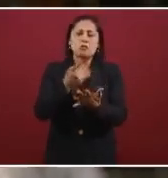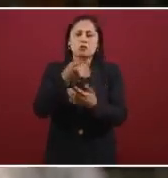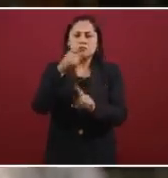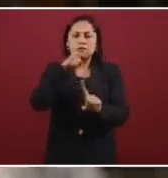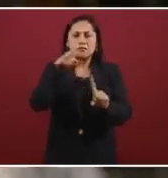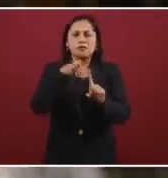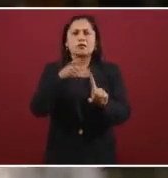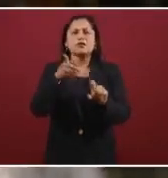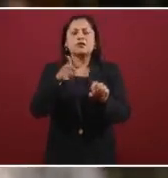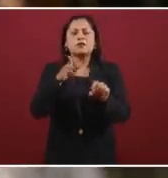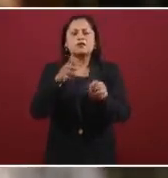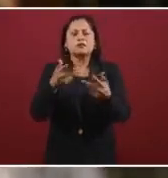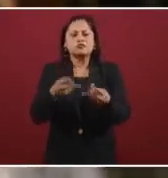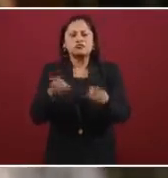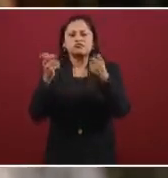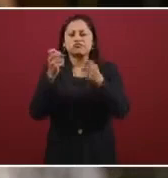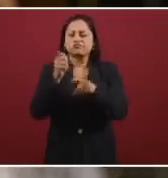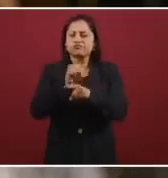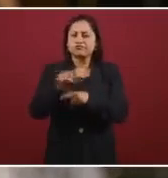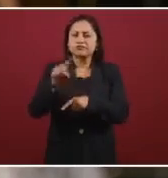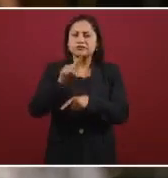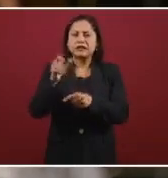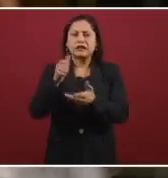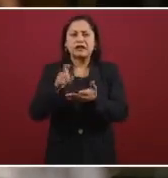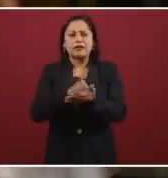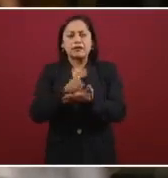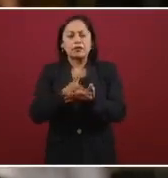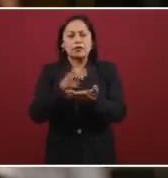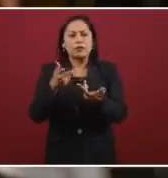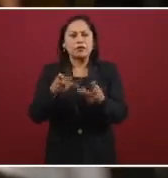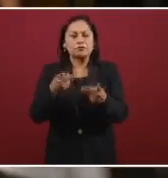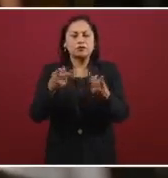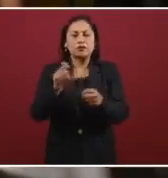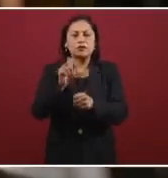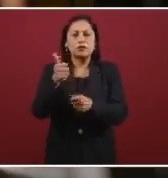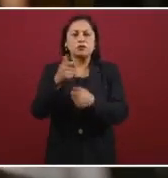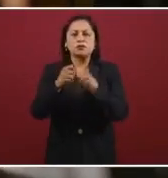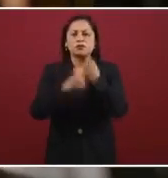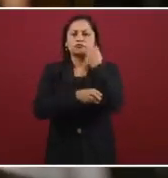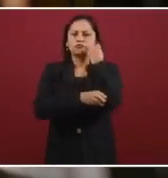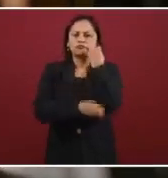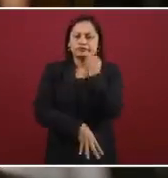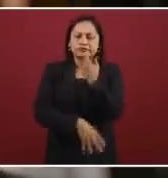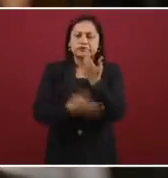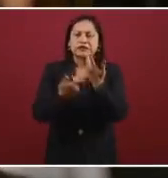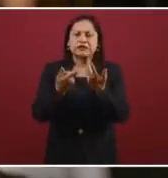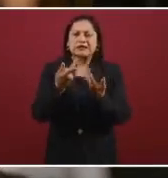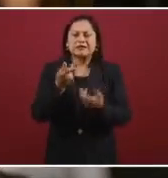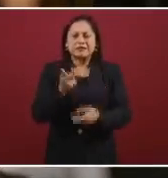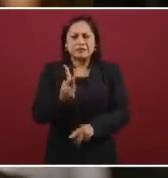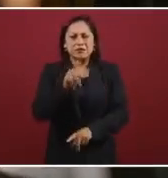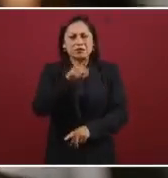práctica de aborto, a sedición en una parte nada más, pero no cumple con el anuncio que usted hizo